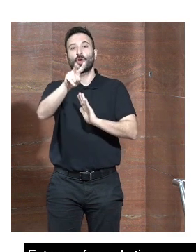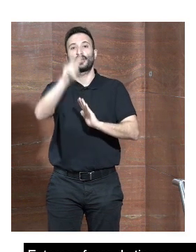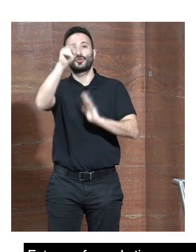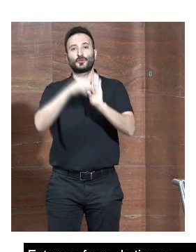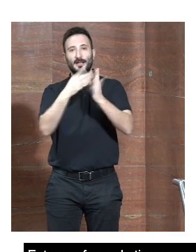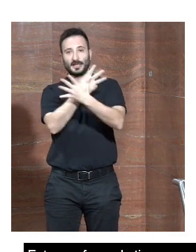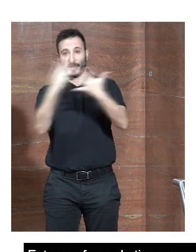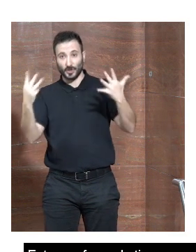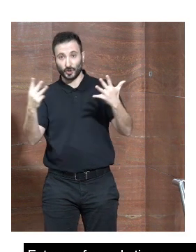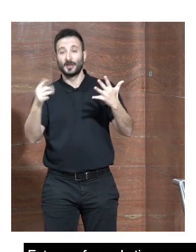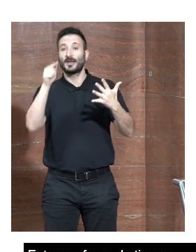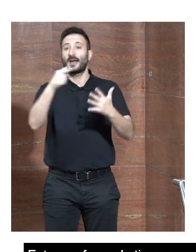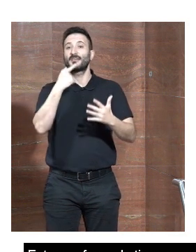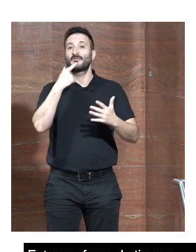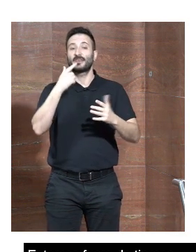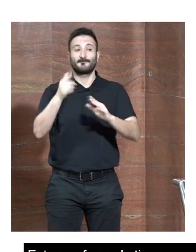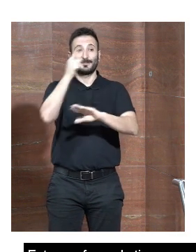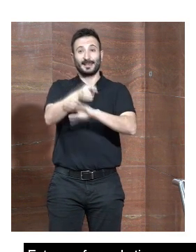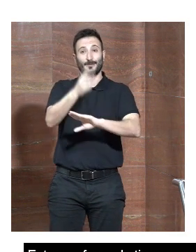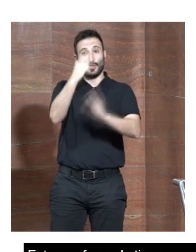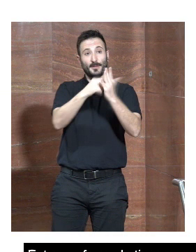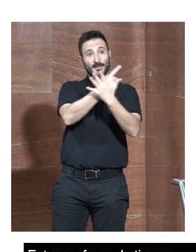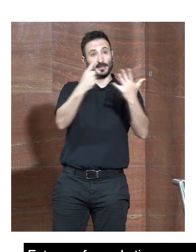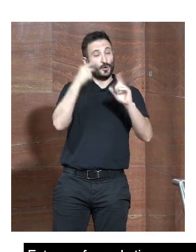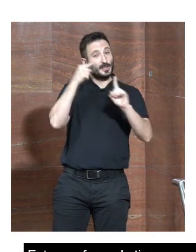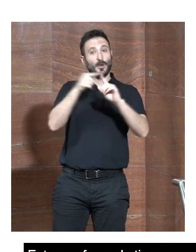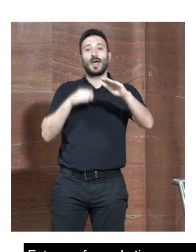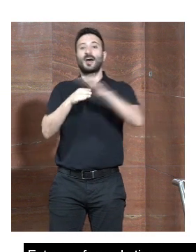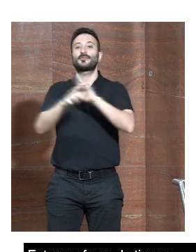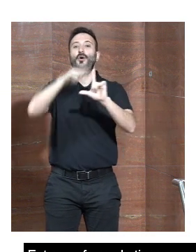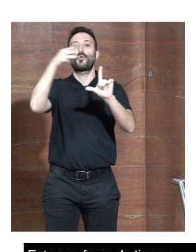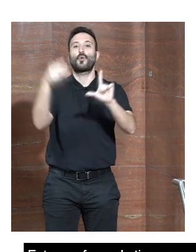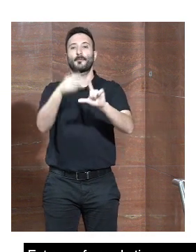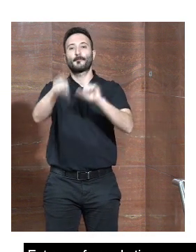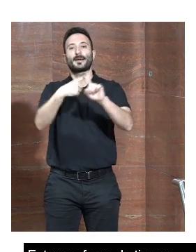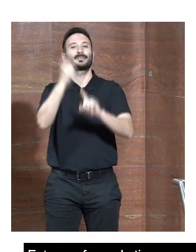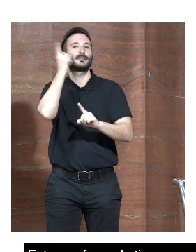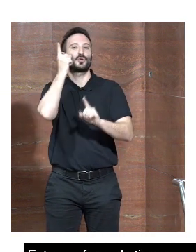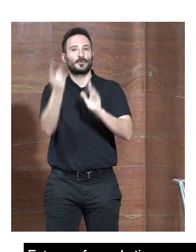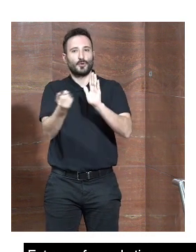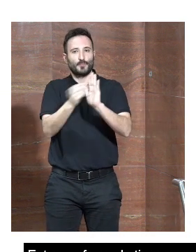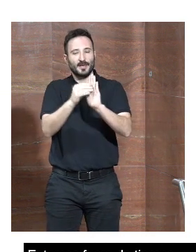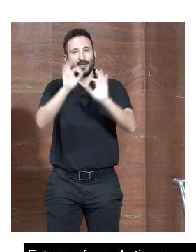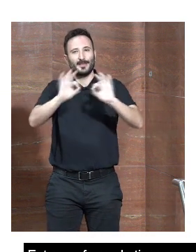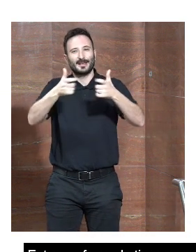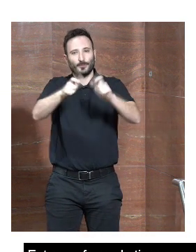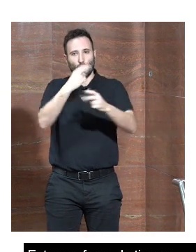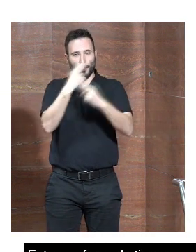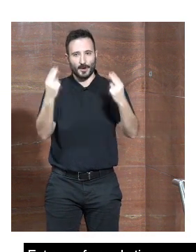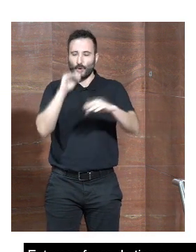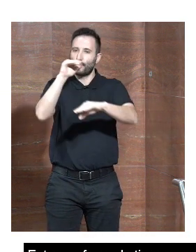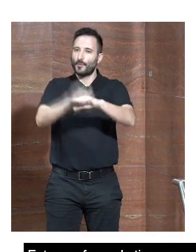que transpone una directiva de 2016 sobre accesibilidad de los sitios web y aplicaciones para dispositivos móviles del sector público de